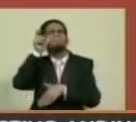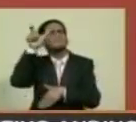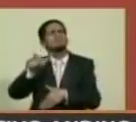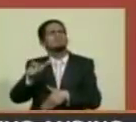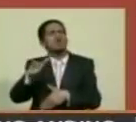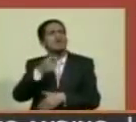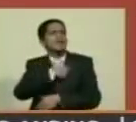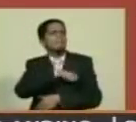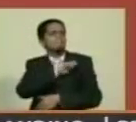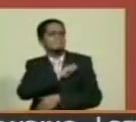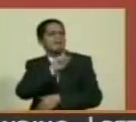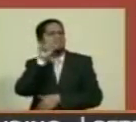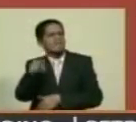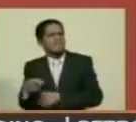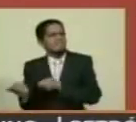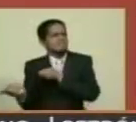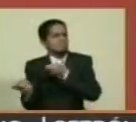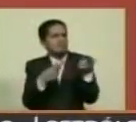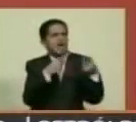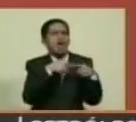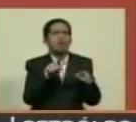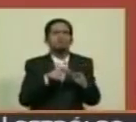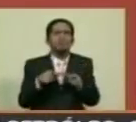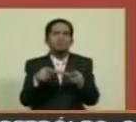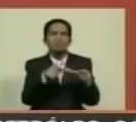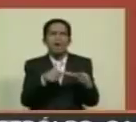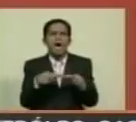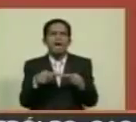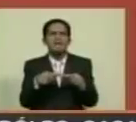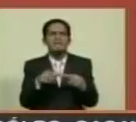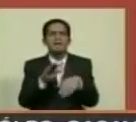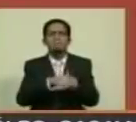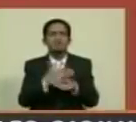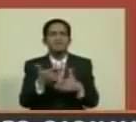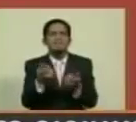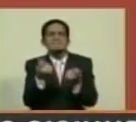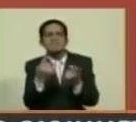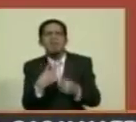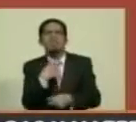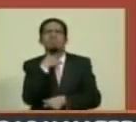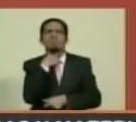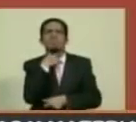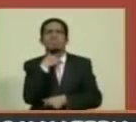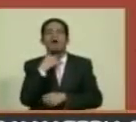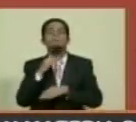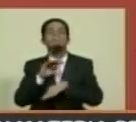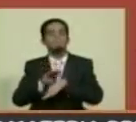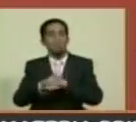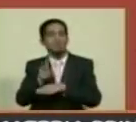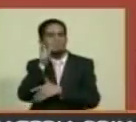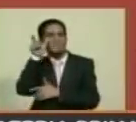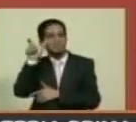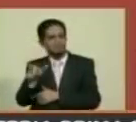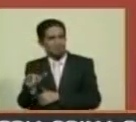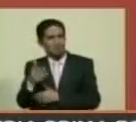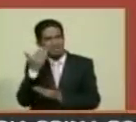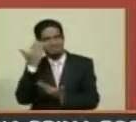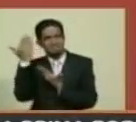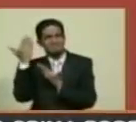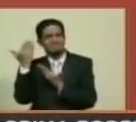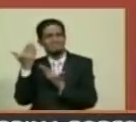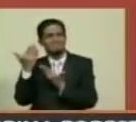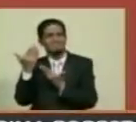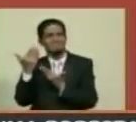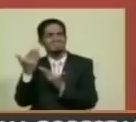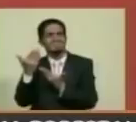que mudarse de Salamanca a otros barrios y a otras residencias porque ya no le da el dinero, porque ladrones como Ledesma y empresarios